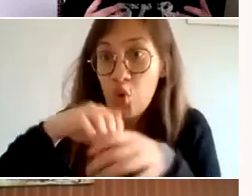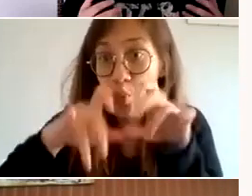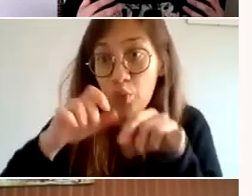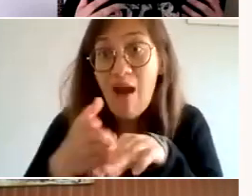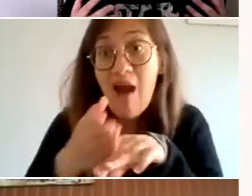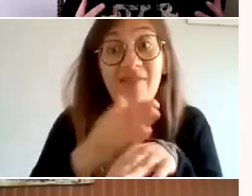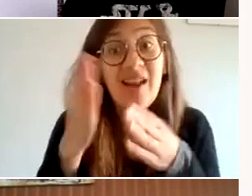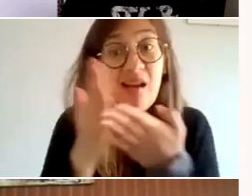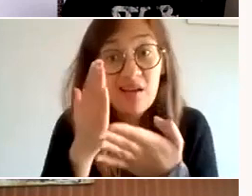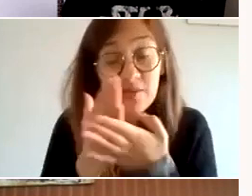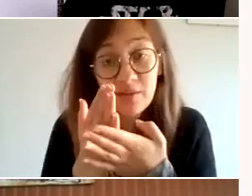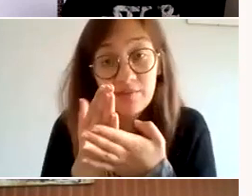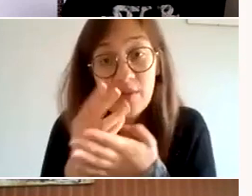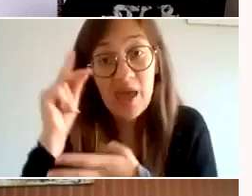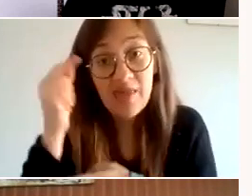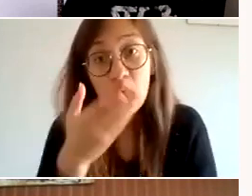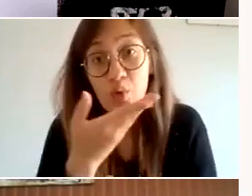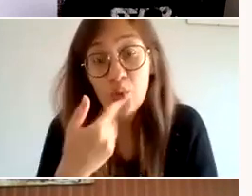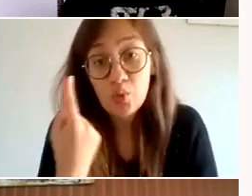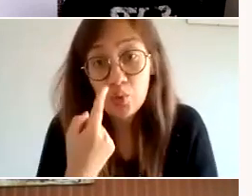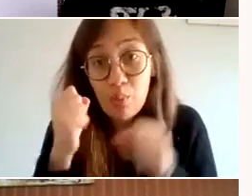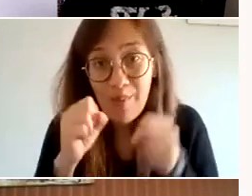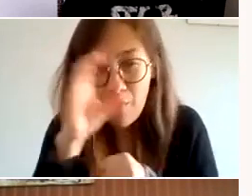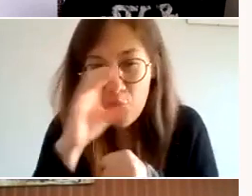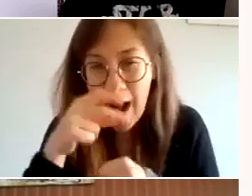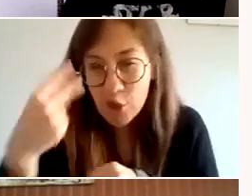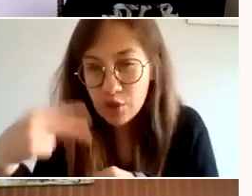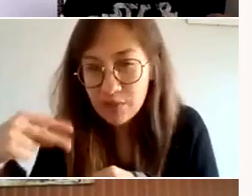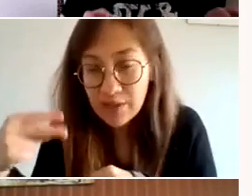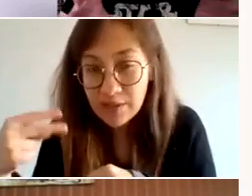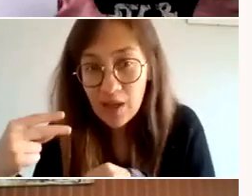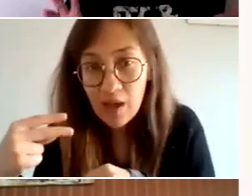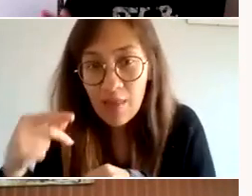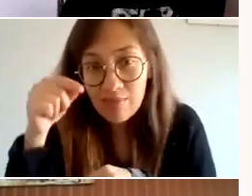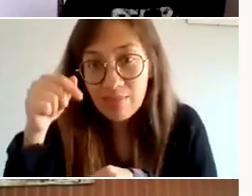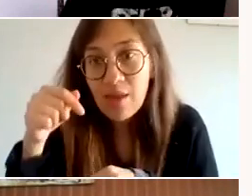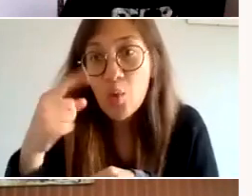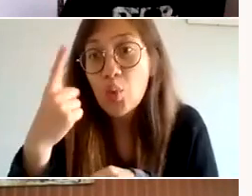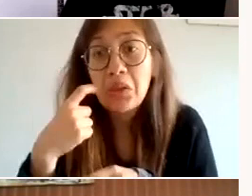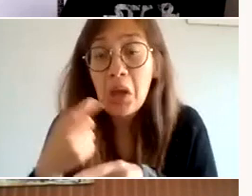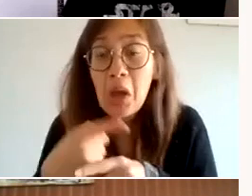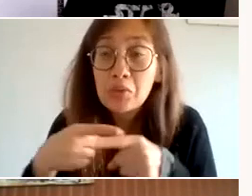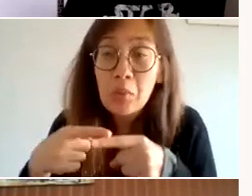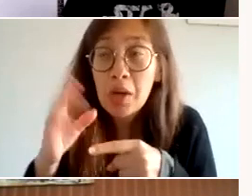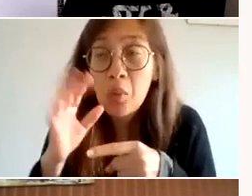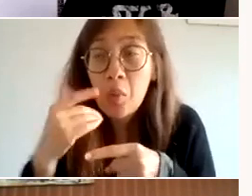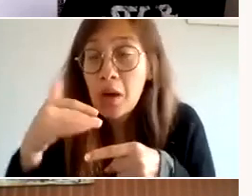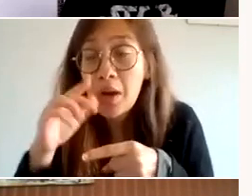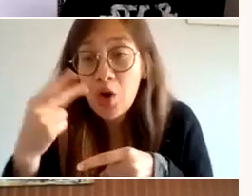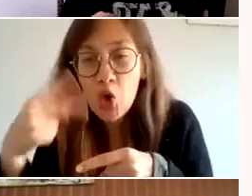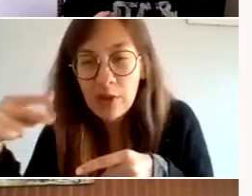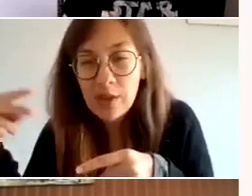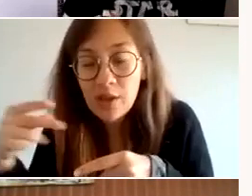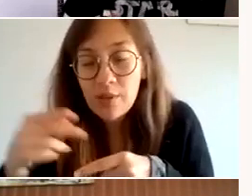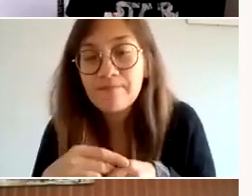La idea es que busquemos una noticia de ese día o de esta semana. Cada grupo va a tener distintas noticias y que busquen